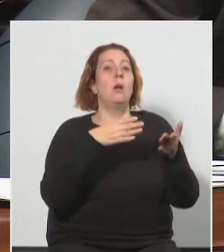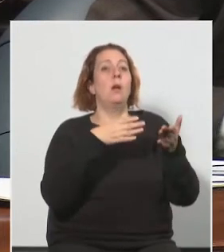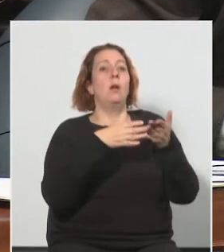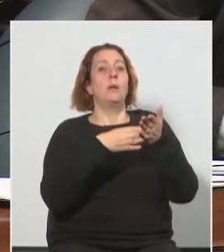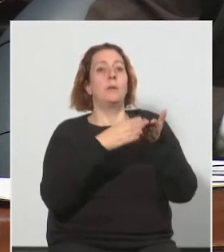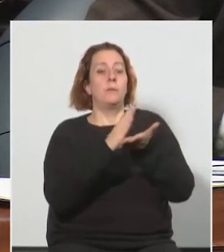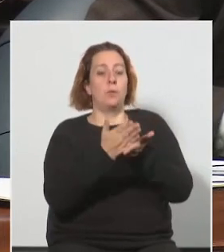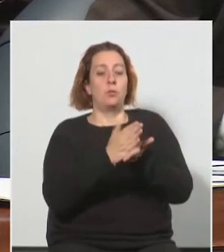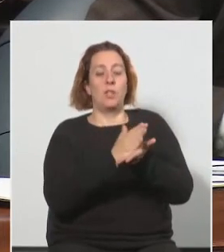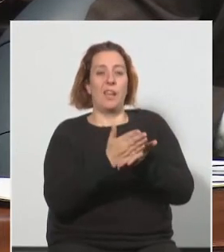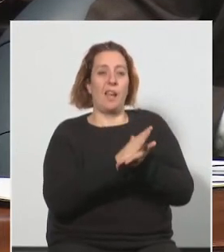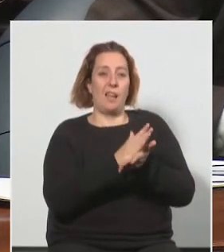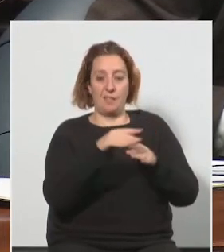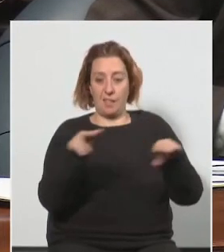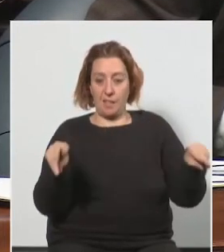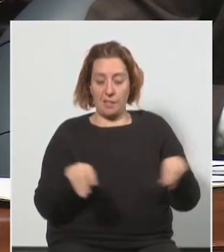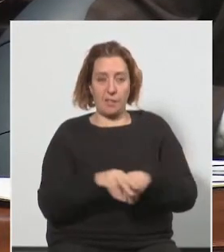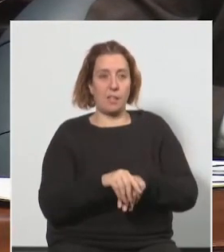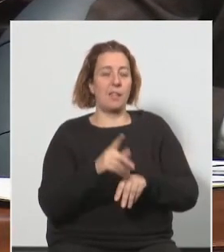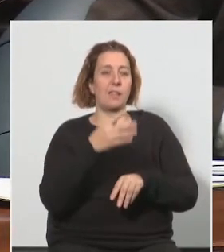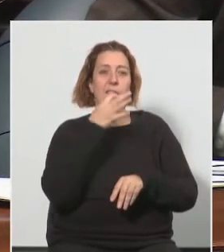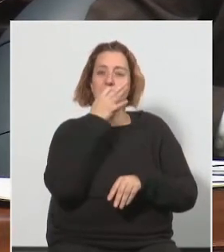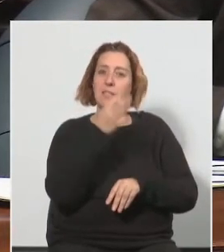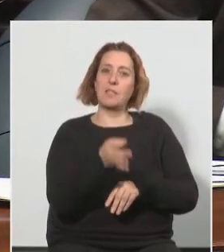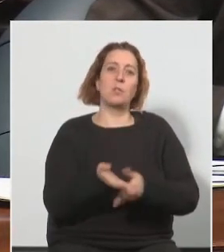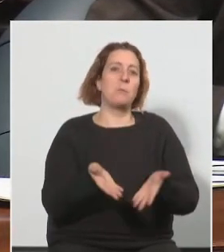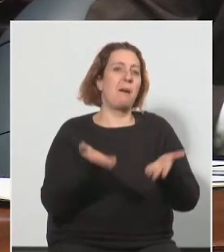terrestres, atribuyéndolo al